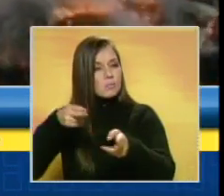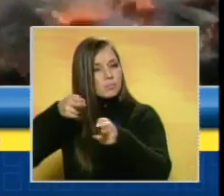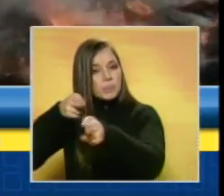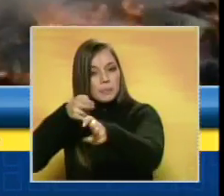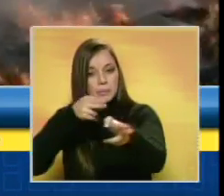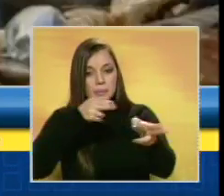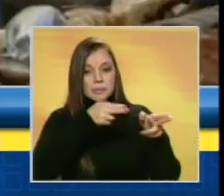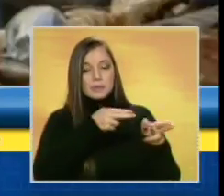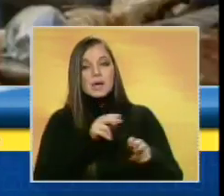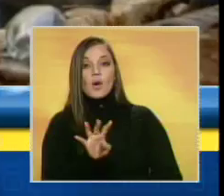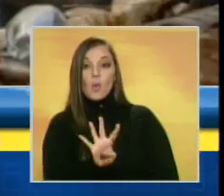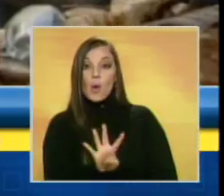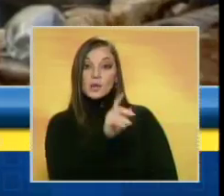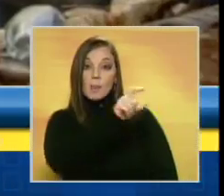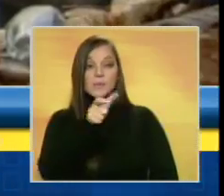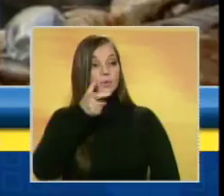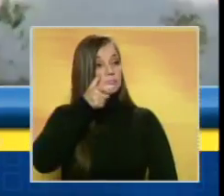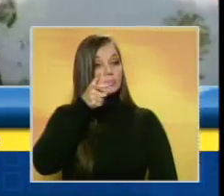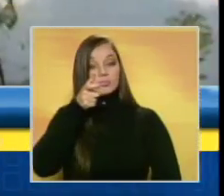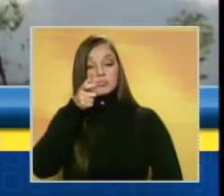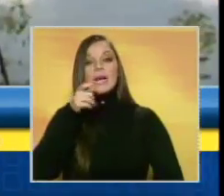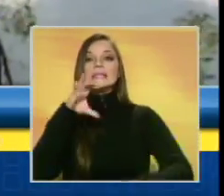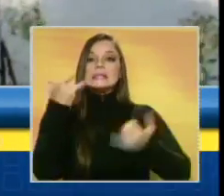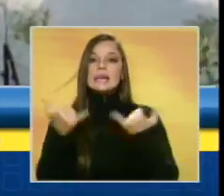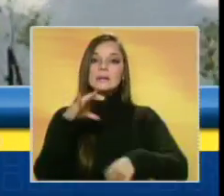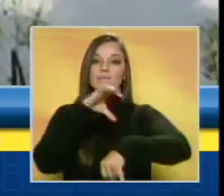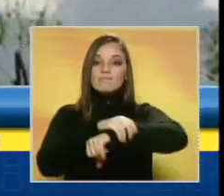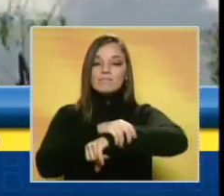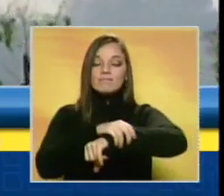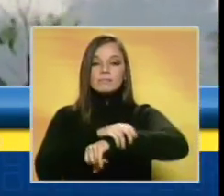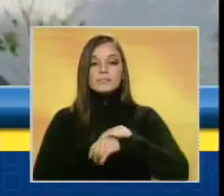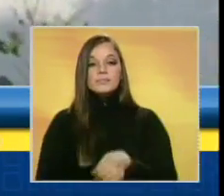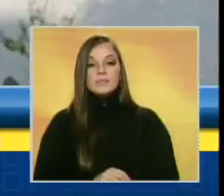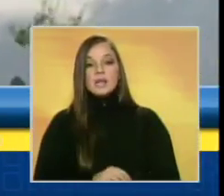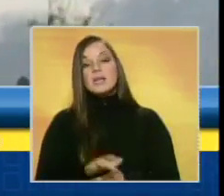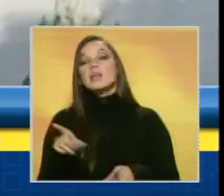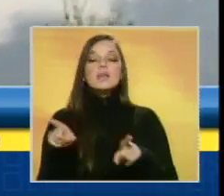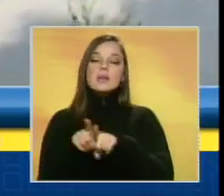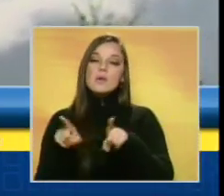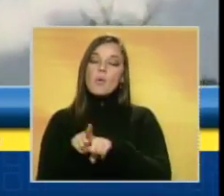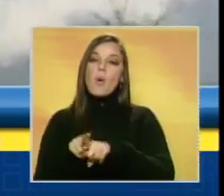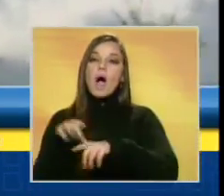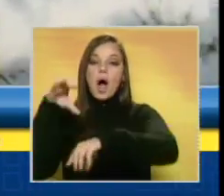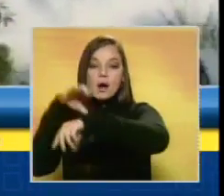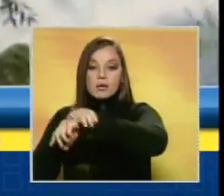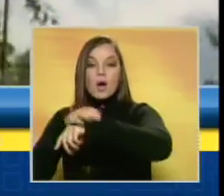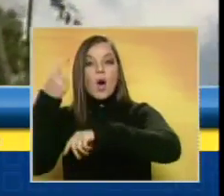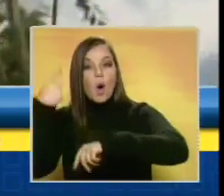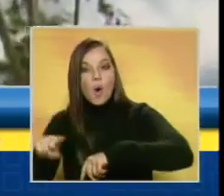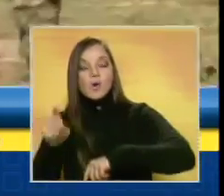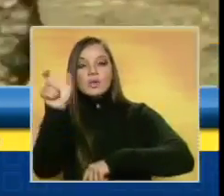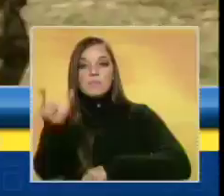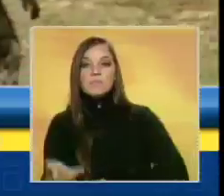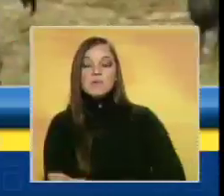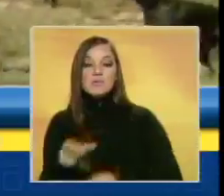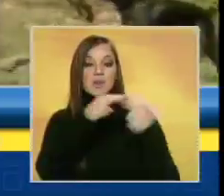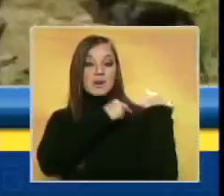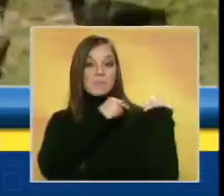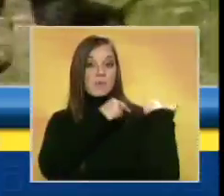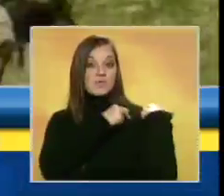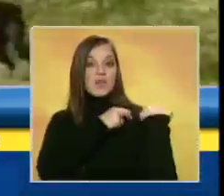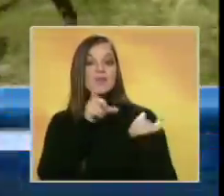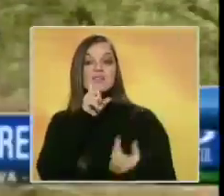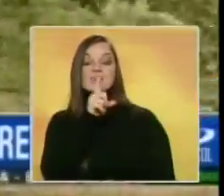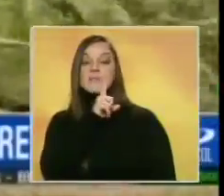4 personas de su anillo de seguridad fueron capturadas. En una acción similar se detuvo a otro cabecilla de las FARC, conocido como